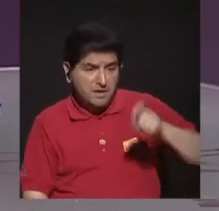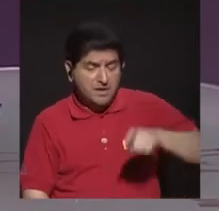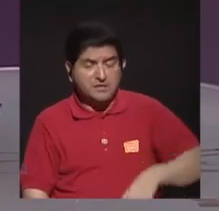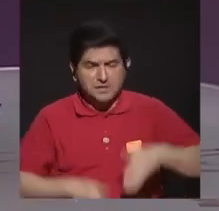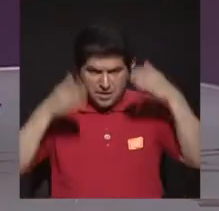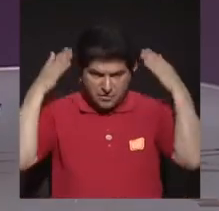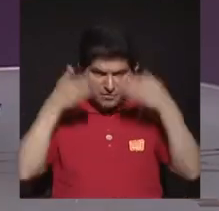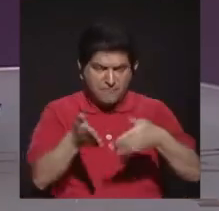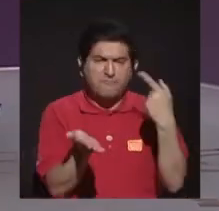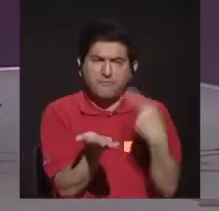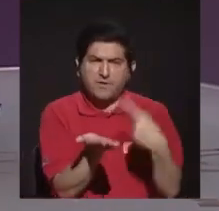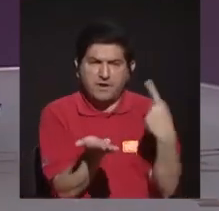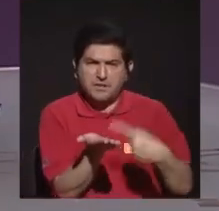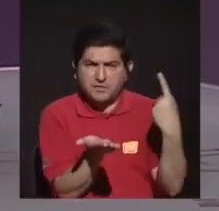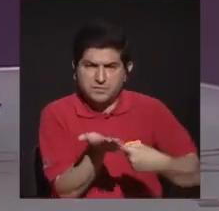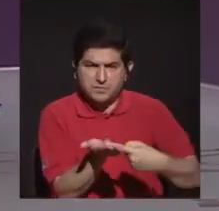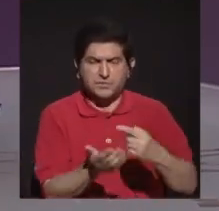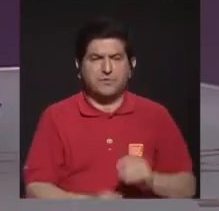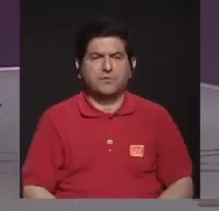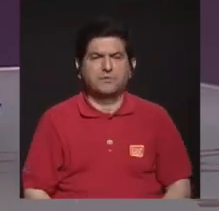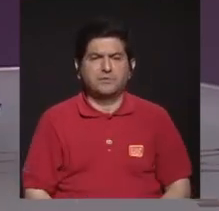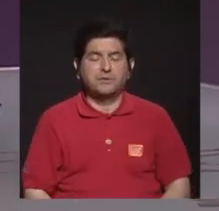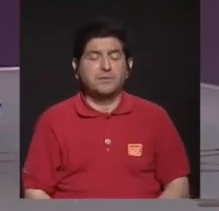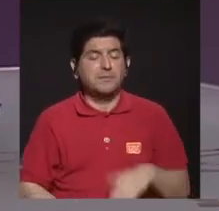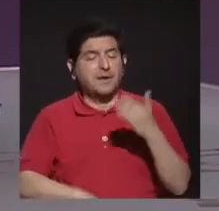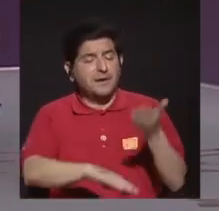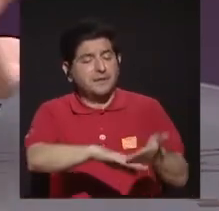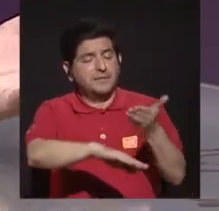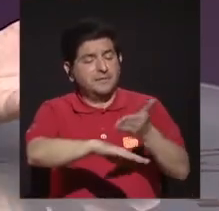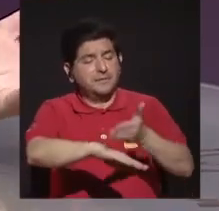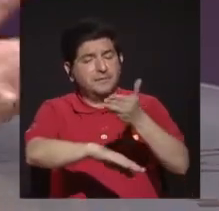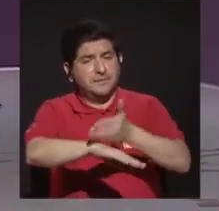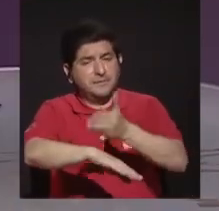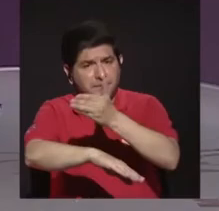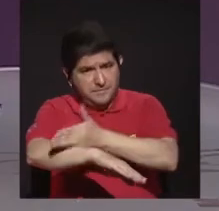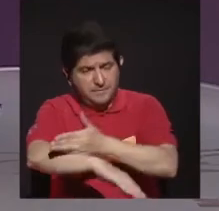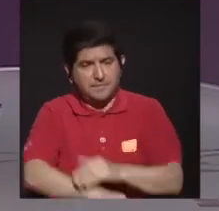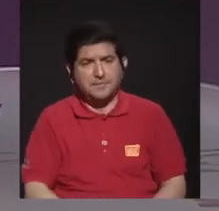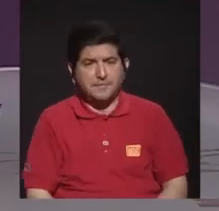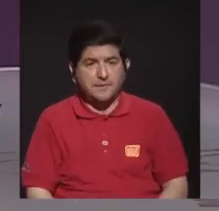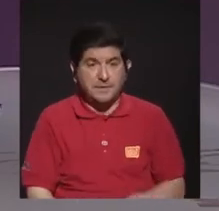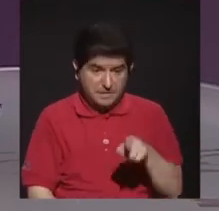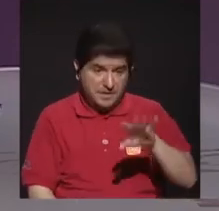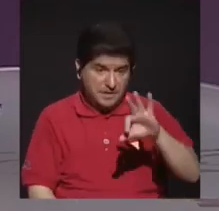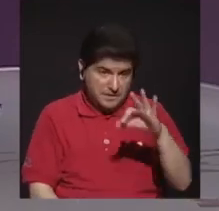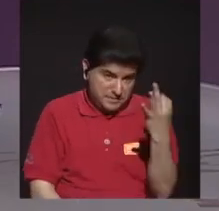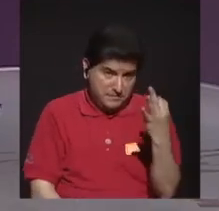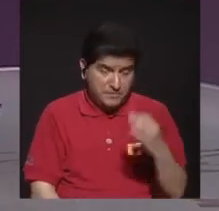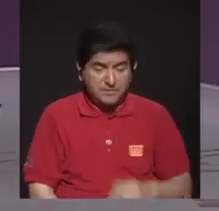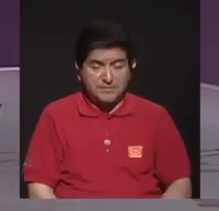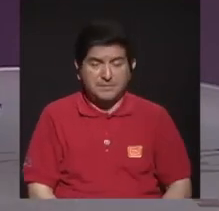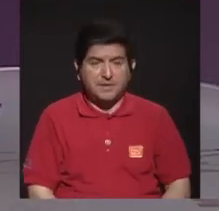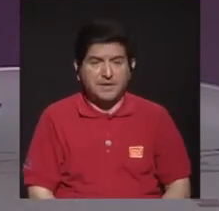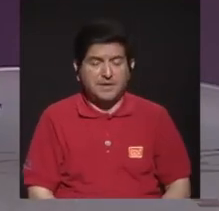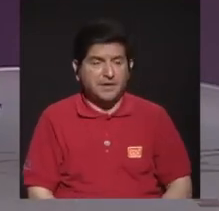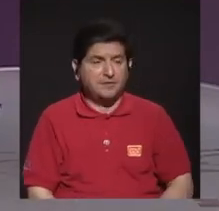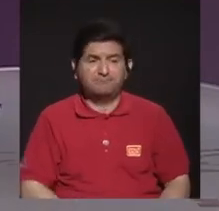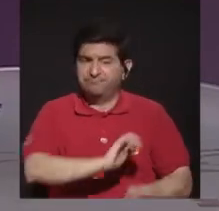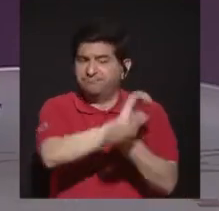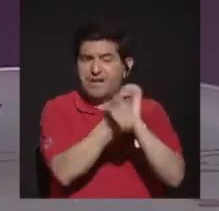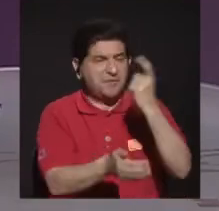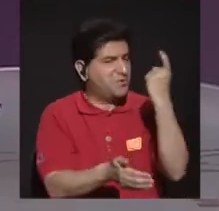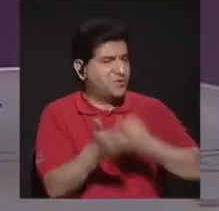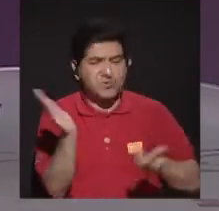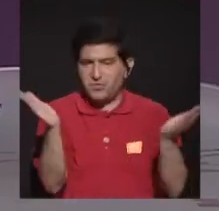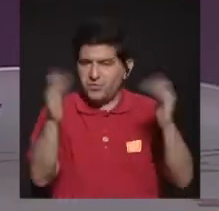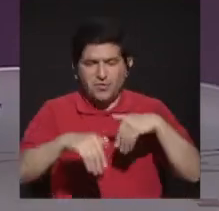foco de las discusiones para que gradualmente, tiene que ser gradualmente porque no hay cambios drásticos